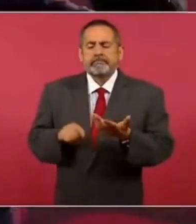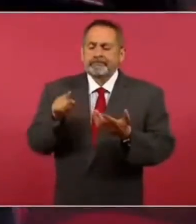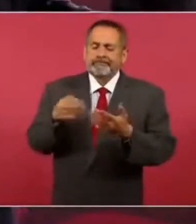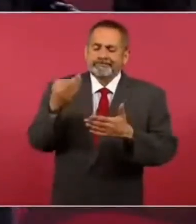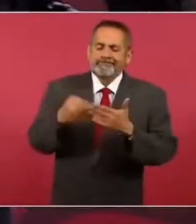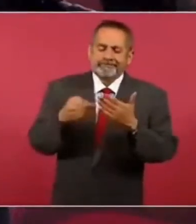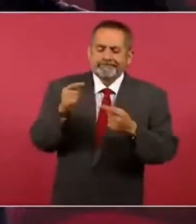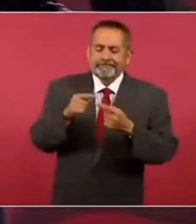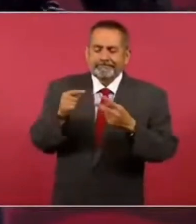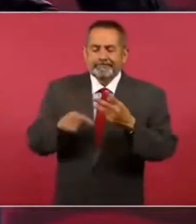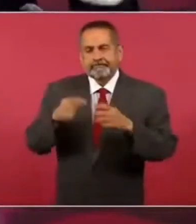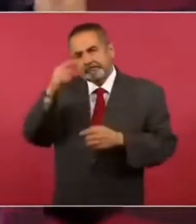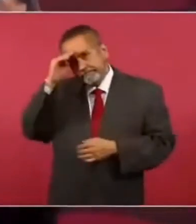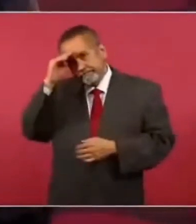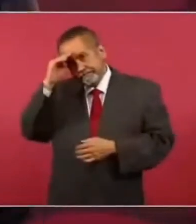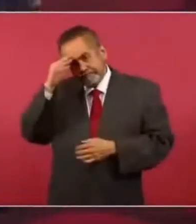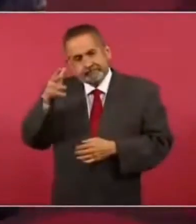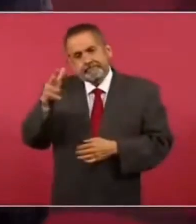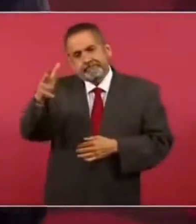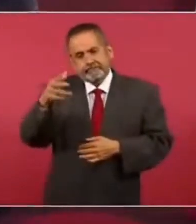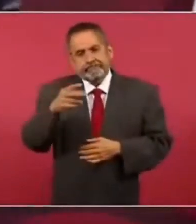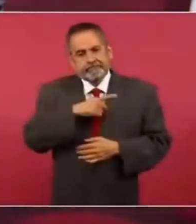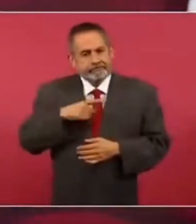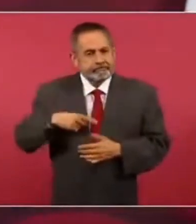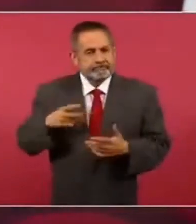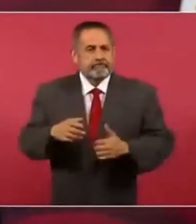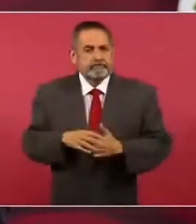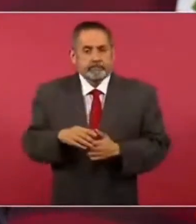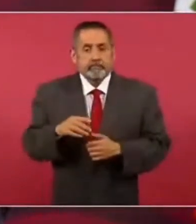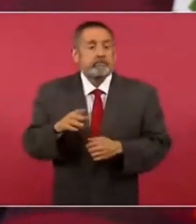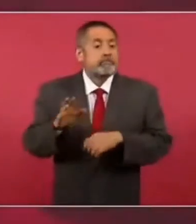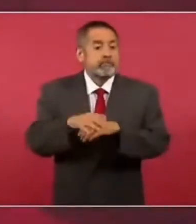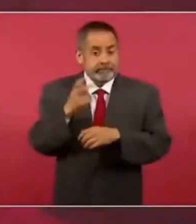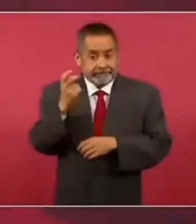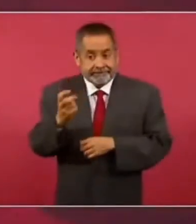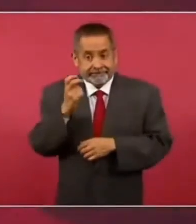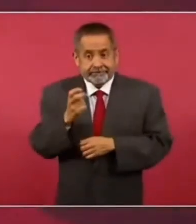que hacia adelante, porque significan ahorros.